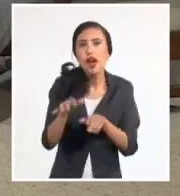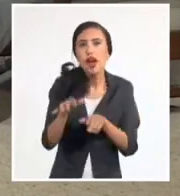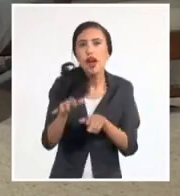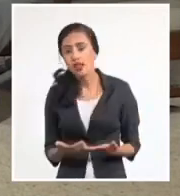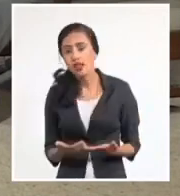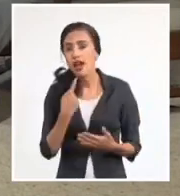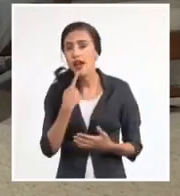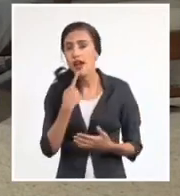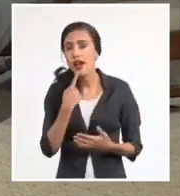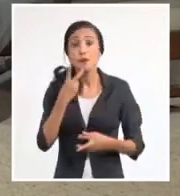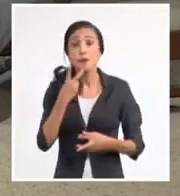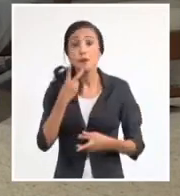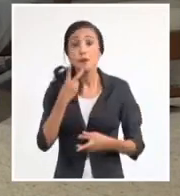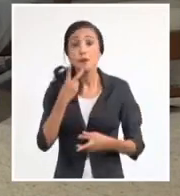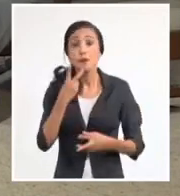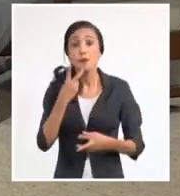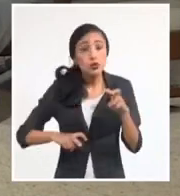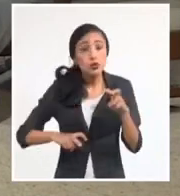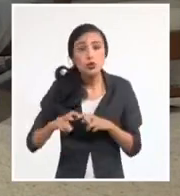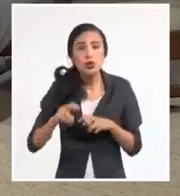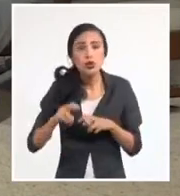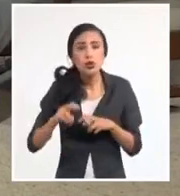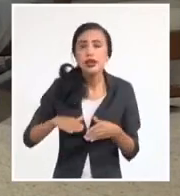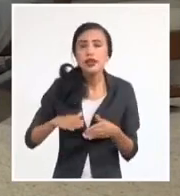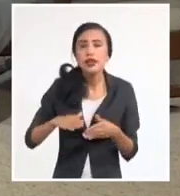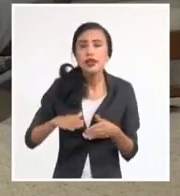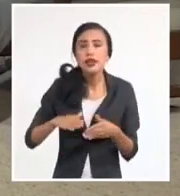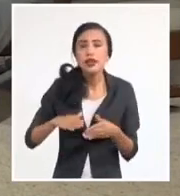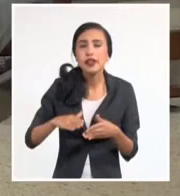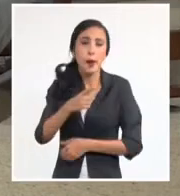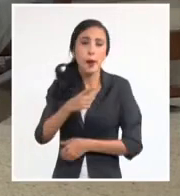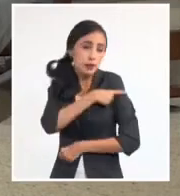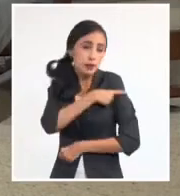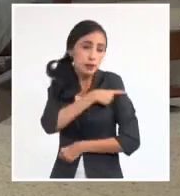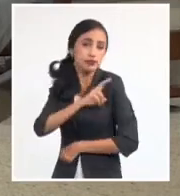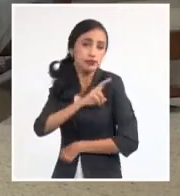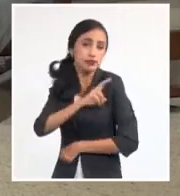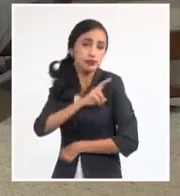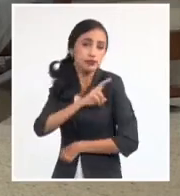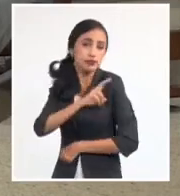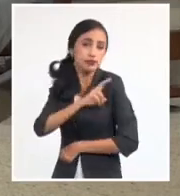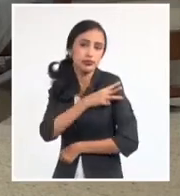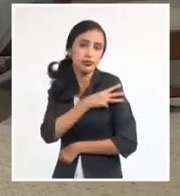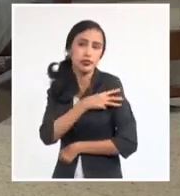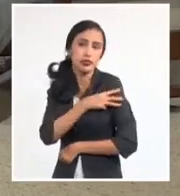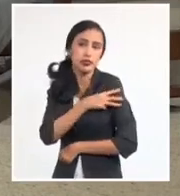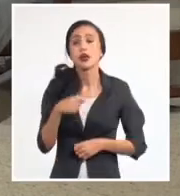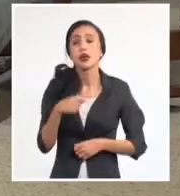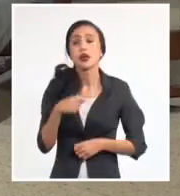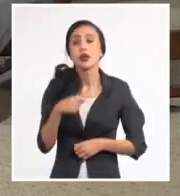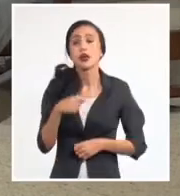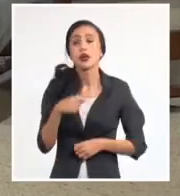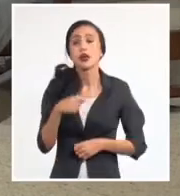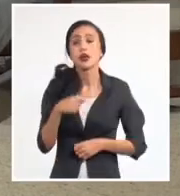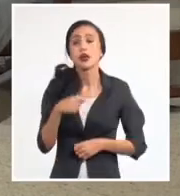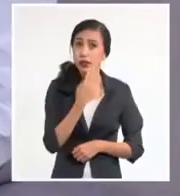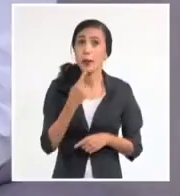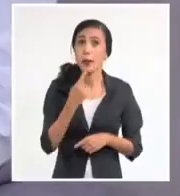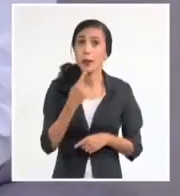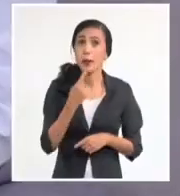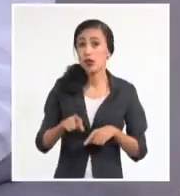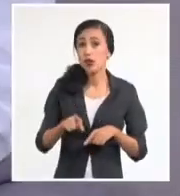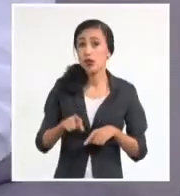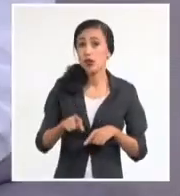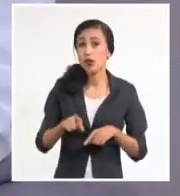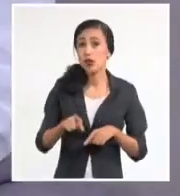y el estudio en dependencia del nivel educacional. No es lo mismo, por ejemplo, ahora estoy pensando en Martí, pero con Fidel va a pasar lo mismo. Un niño de la escuela